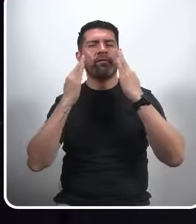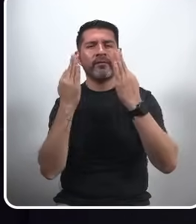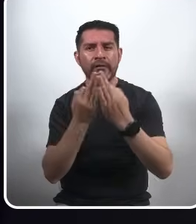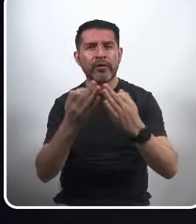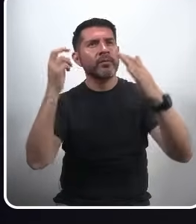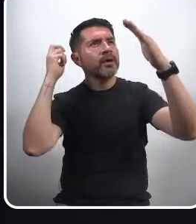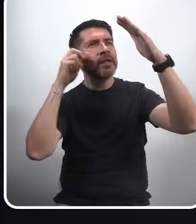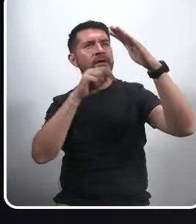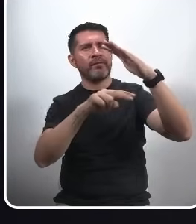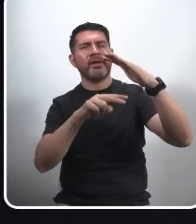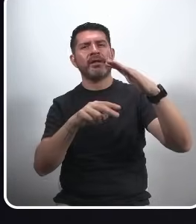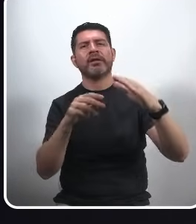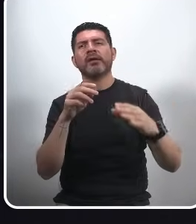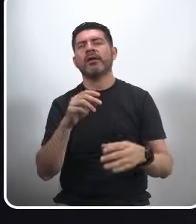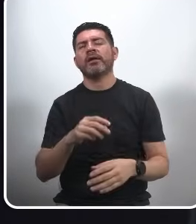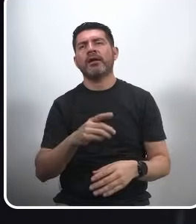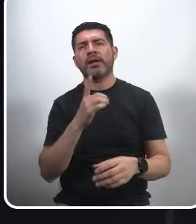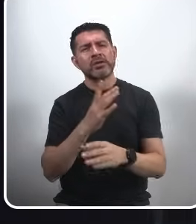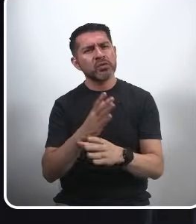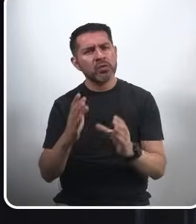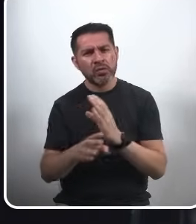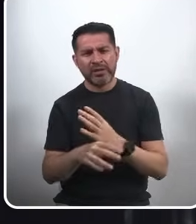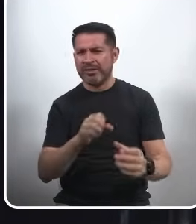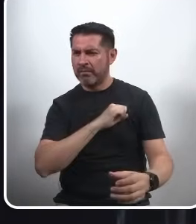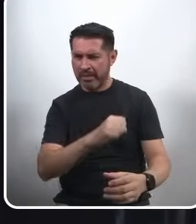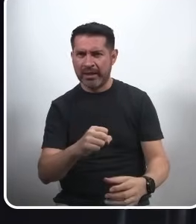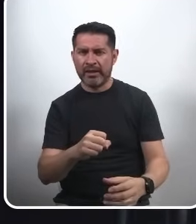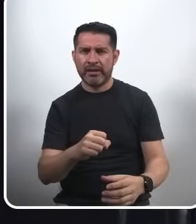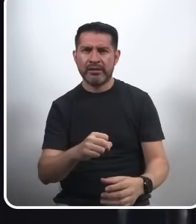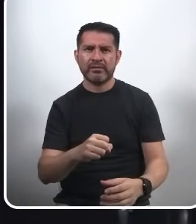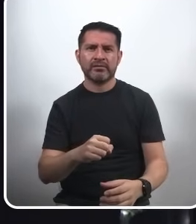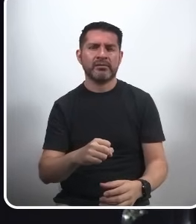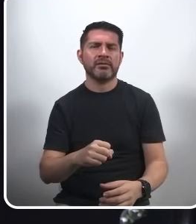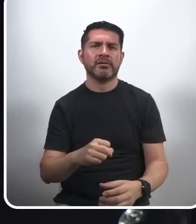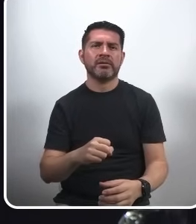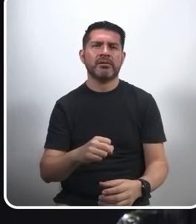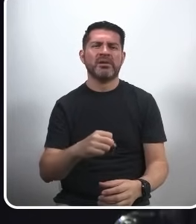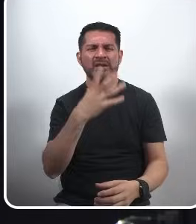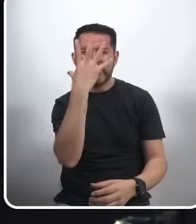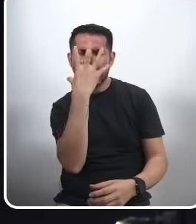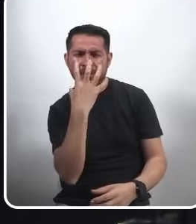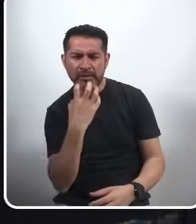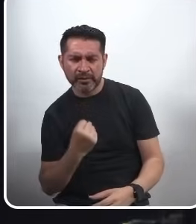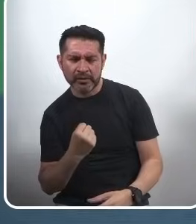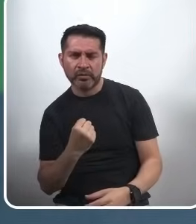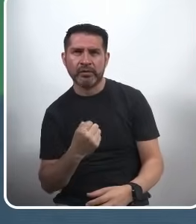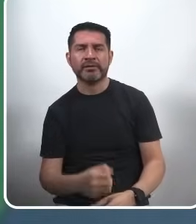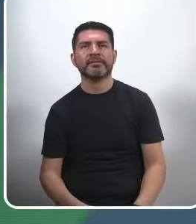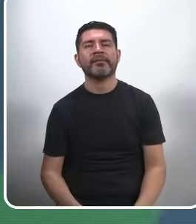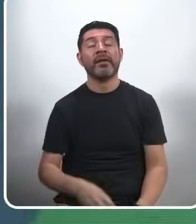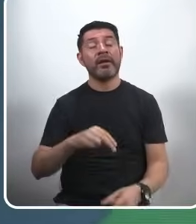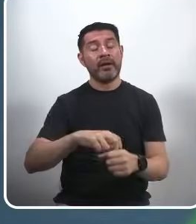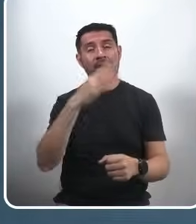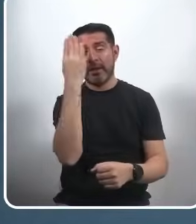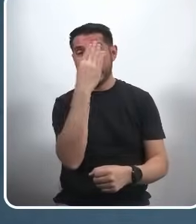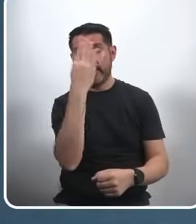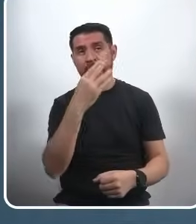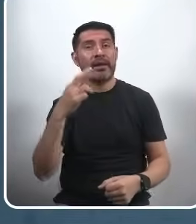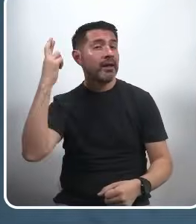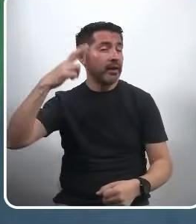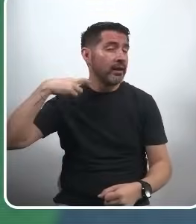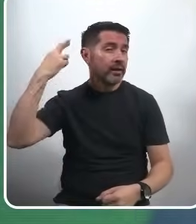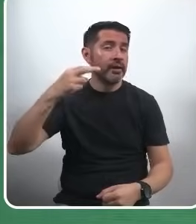Sabes que estaba leyendo recién la historia del rey Usías. Lo puedes leer en el segundo libro de Crónicas,